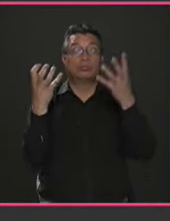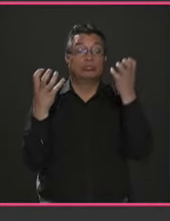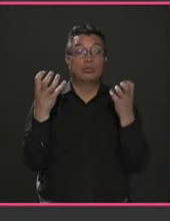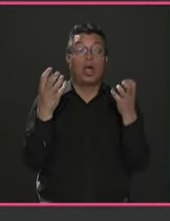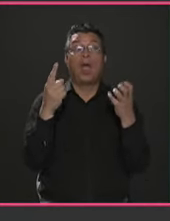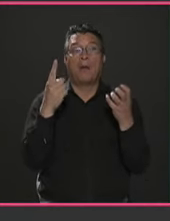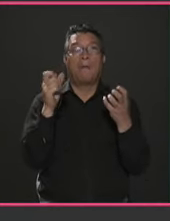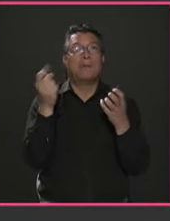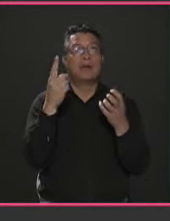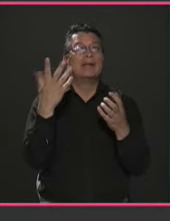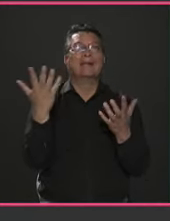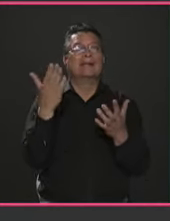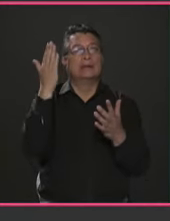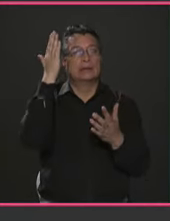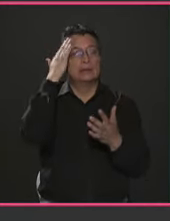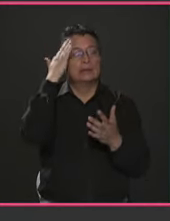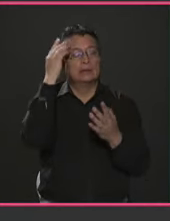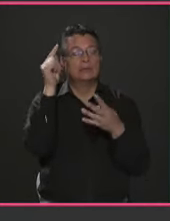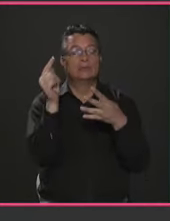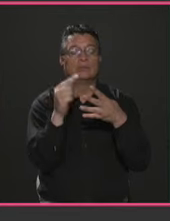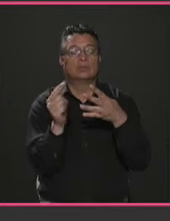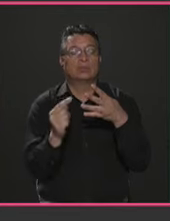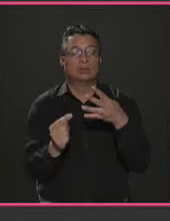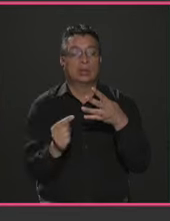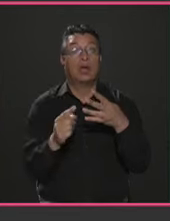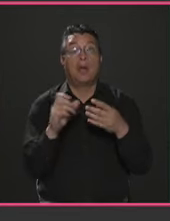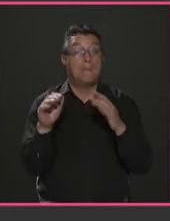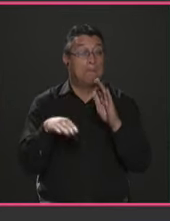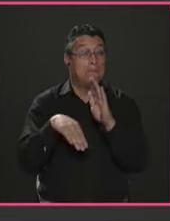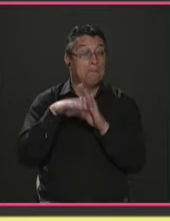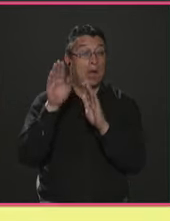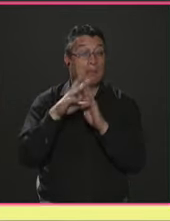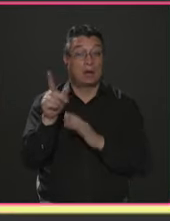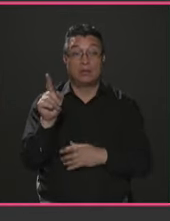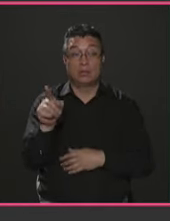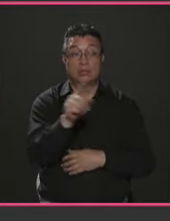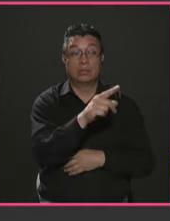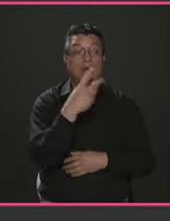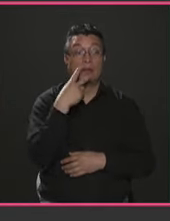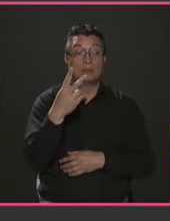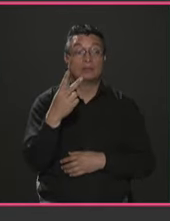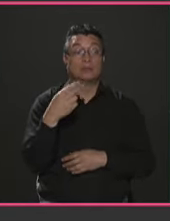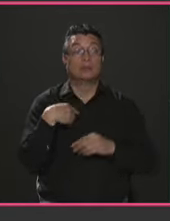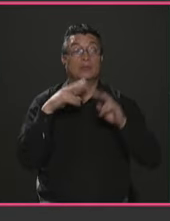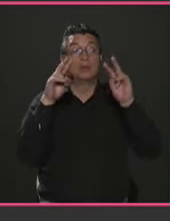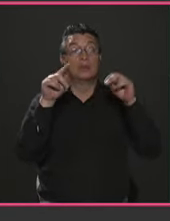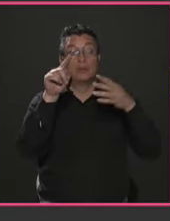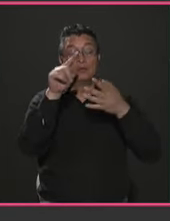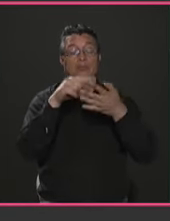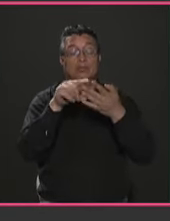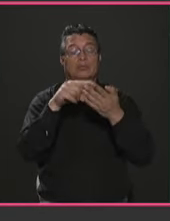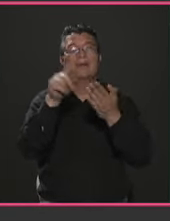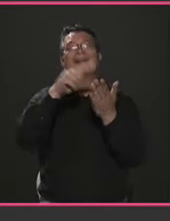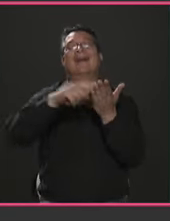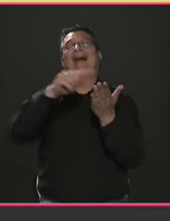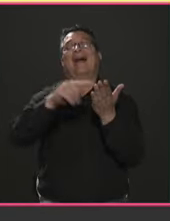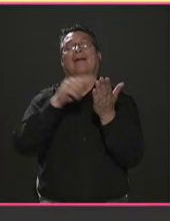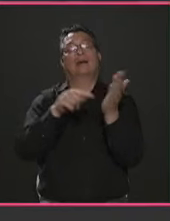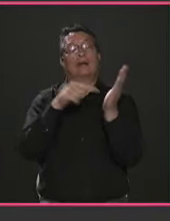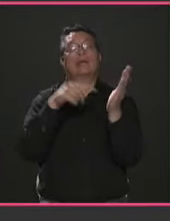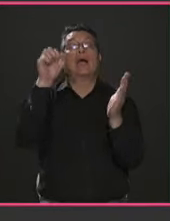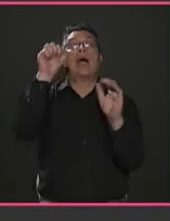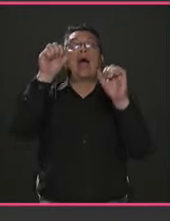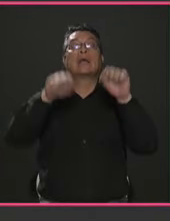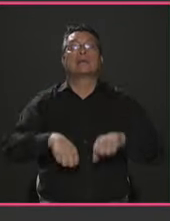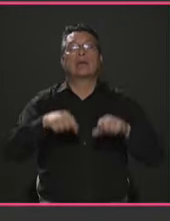considerar y la mayoría de nosotros otros vemos cuando dice términos y condiciones y dice los acepto cierto no me